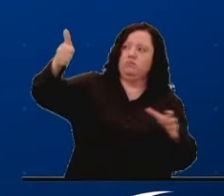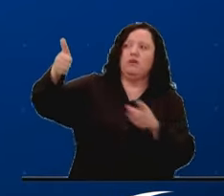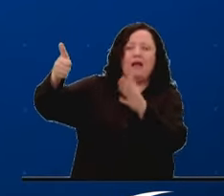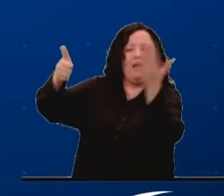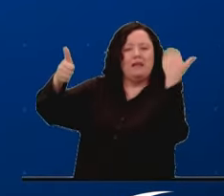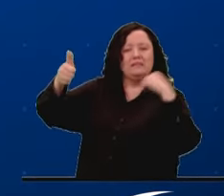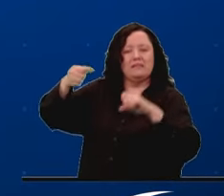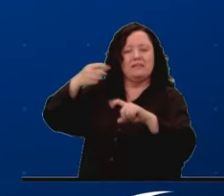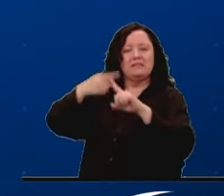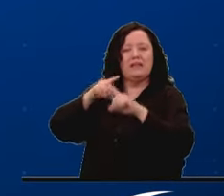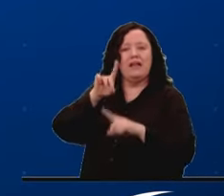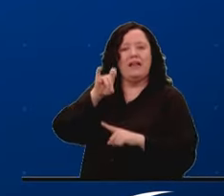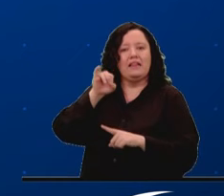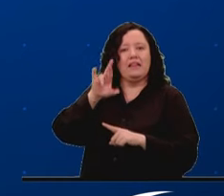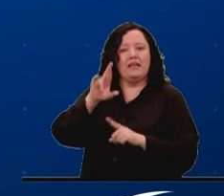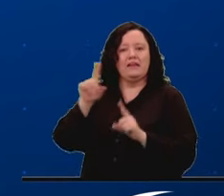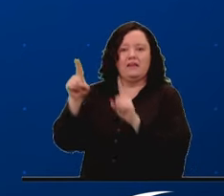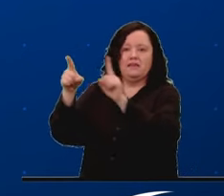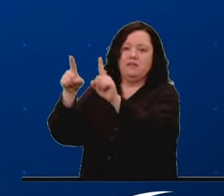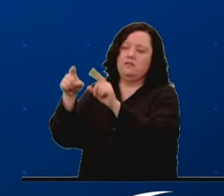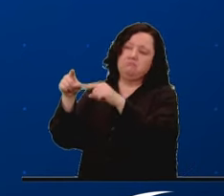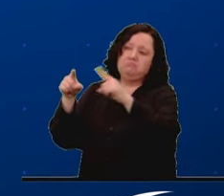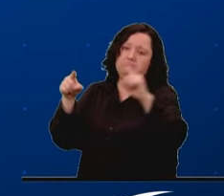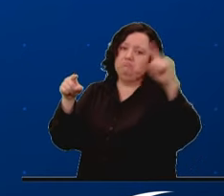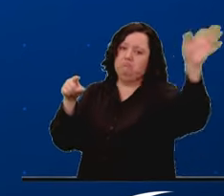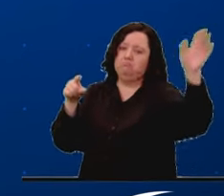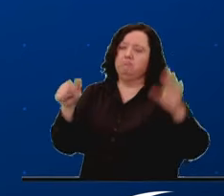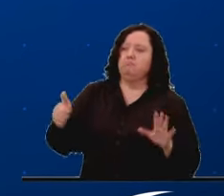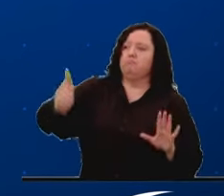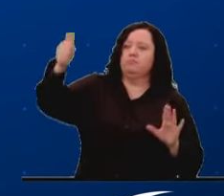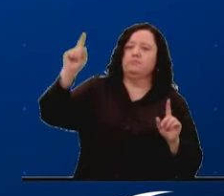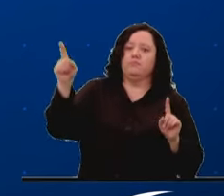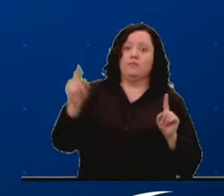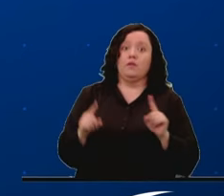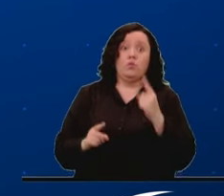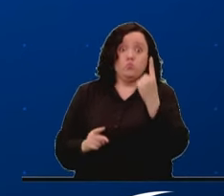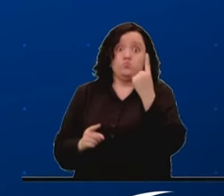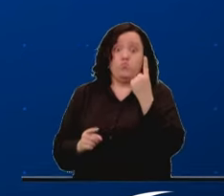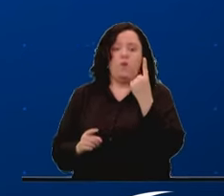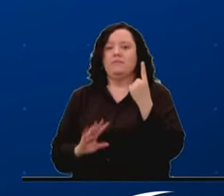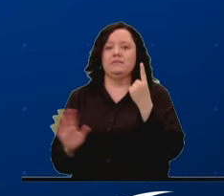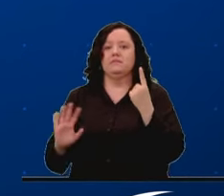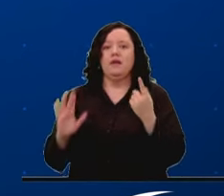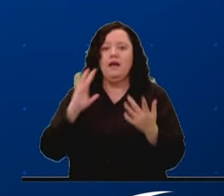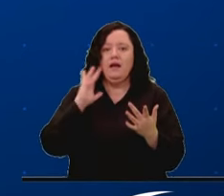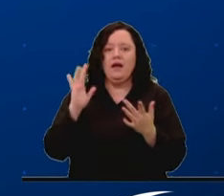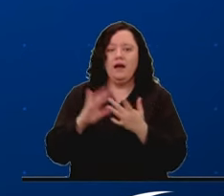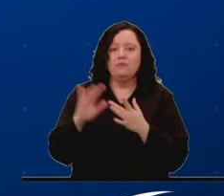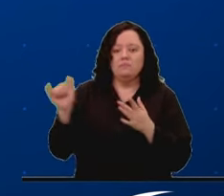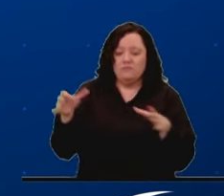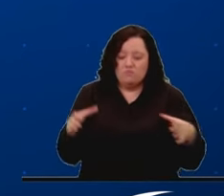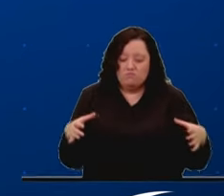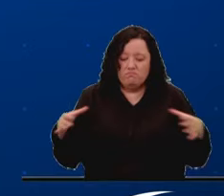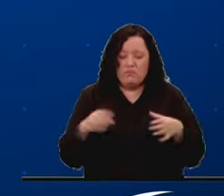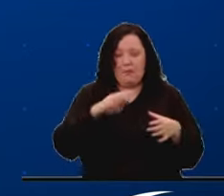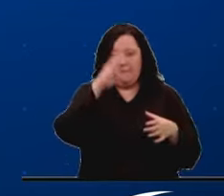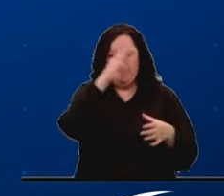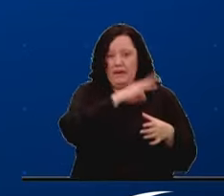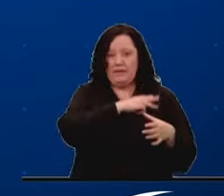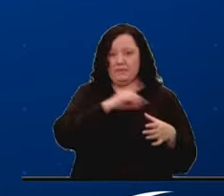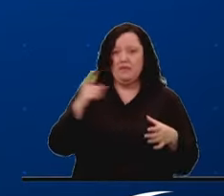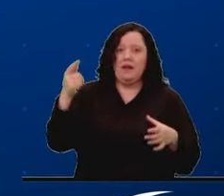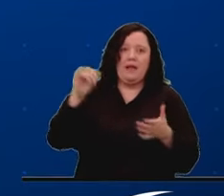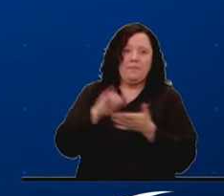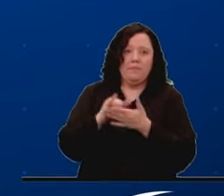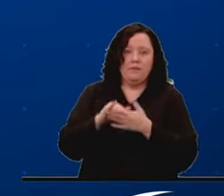general Elder Giraldo de comisión al exterior. Pero no es el único, debido a que el actual jefe de Estado Mayor Conjunto de las Fuerzas Militares es más antiguo